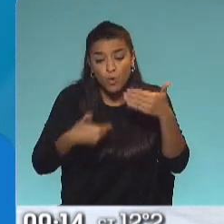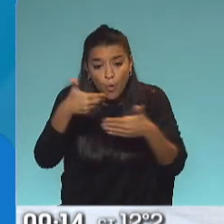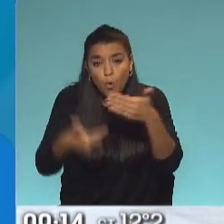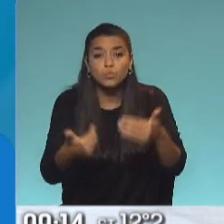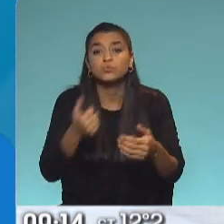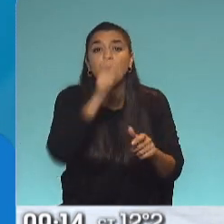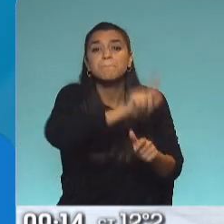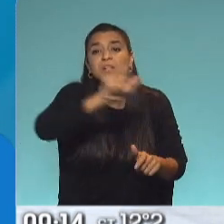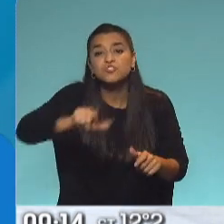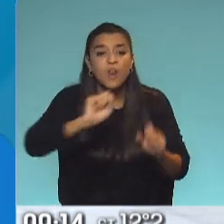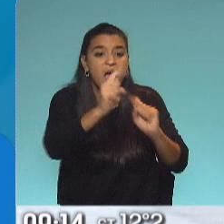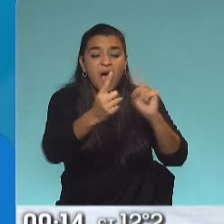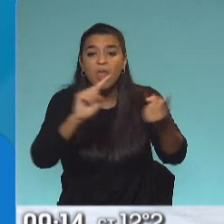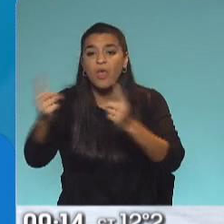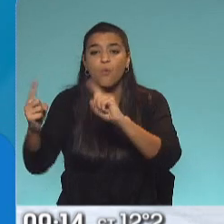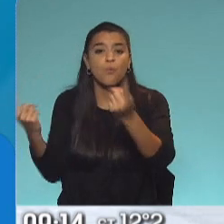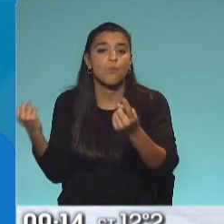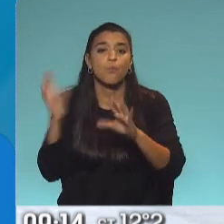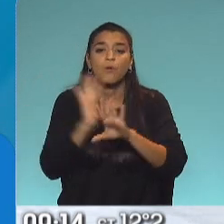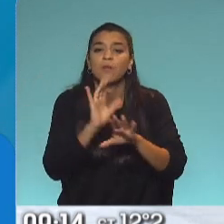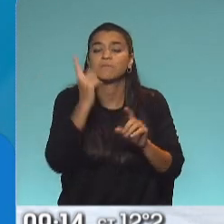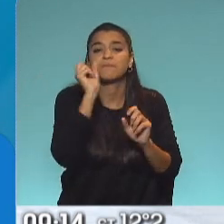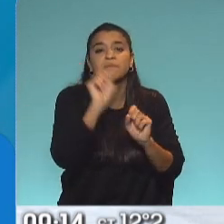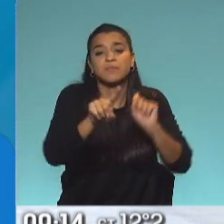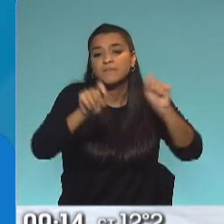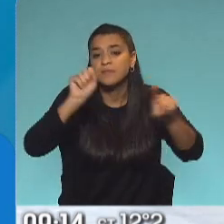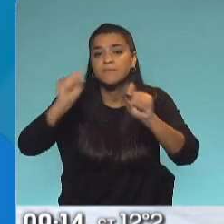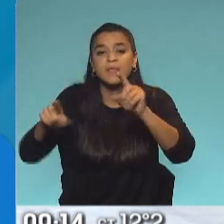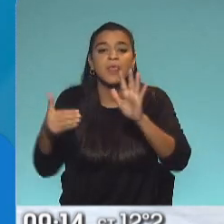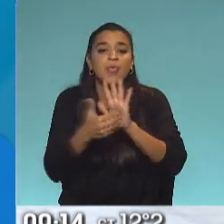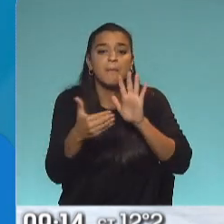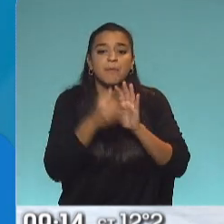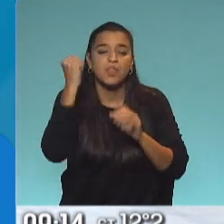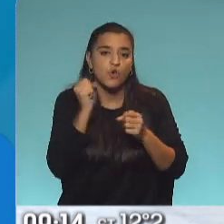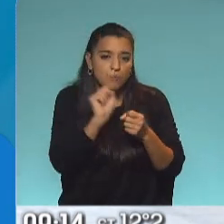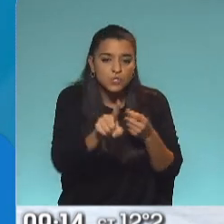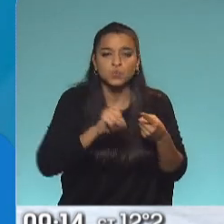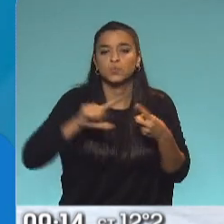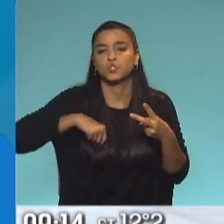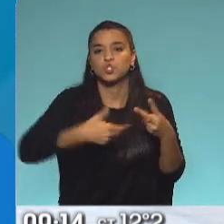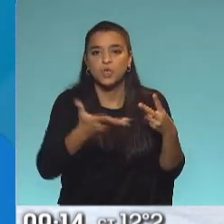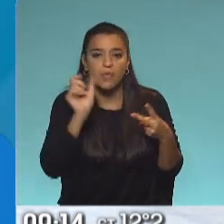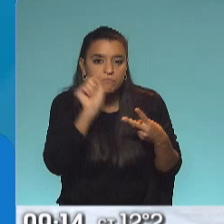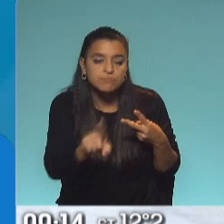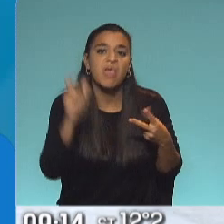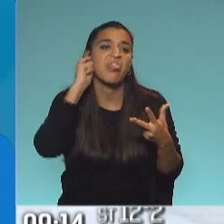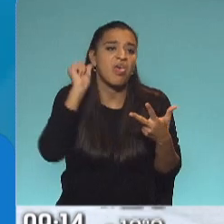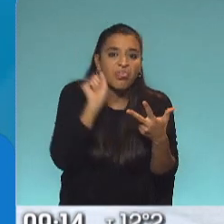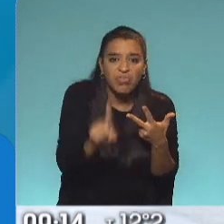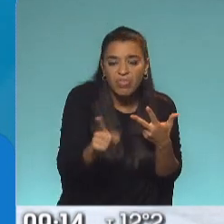cada persona en esta situación es absolutamente singular tiene que ver con su condición económica social de edad